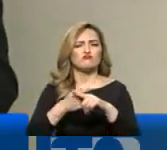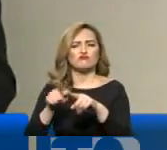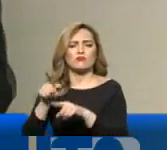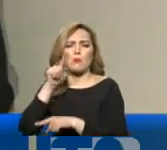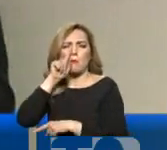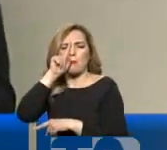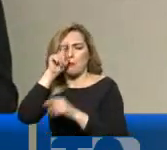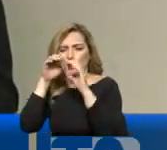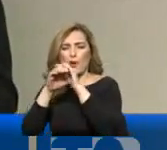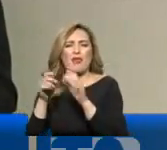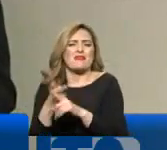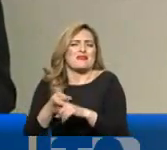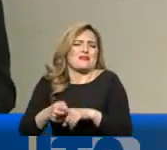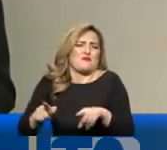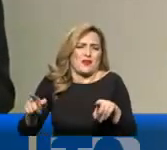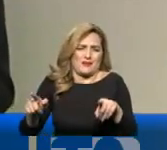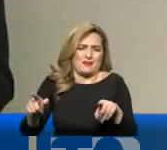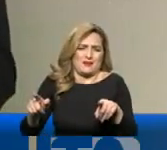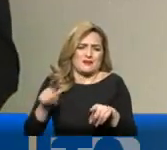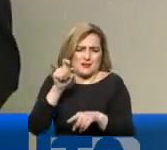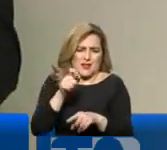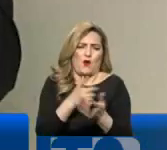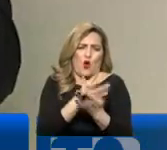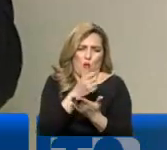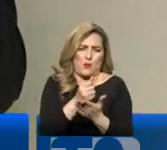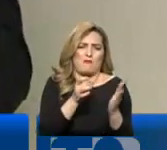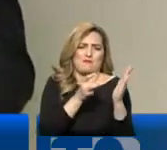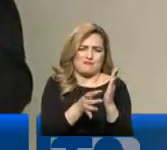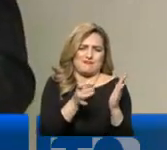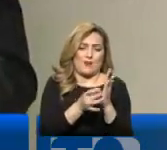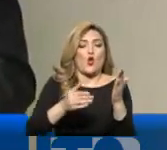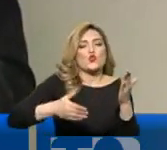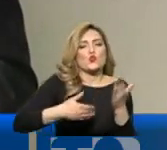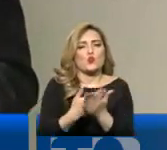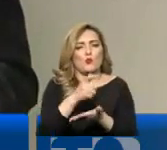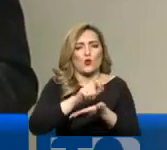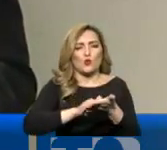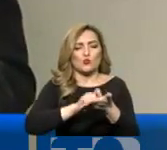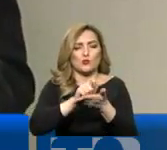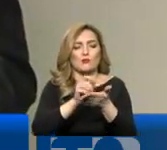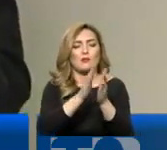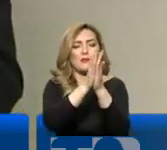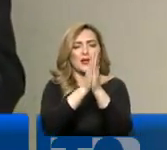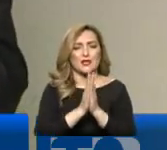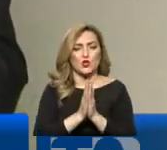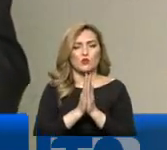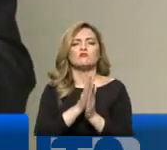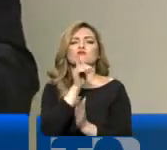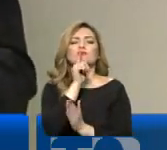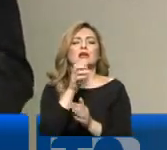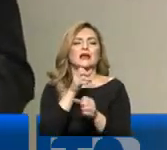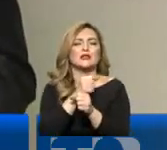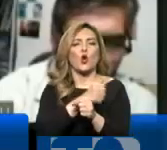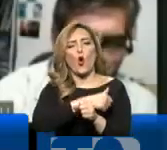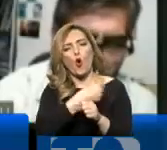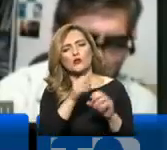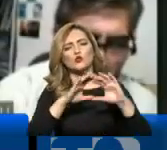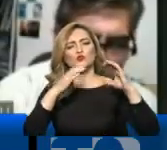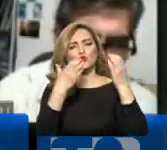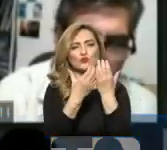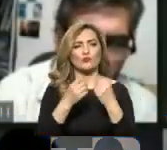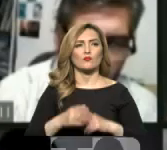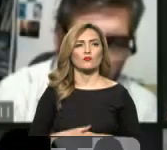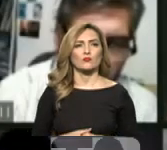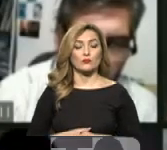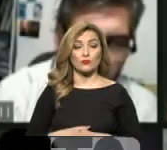las pruebas. Se generó ya un proceso, había que generar, ¿sí?, un requerimiento que lo hacía otra comisión. Esto